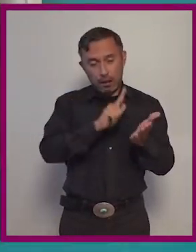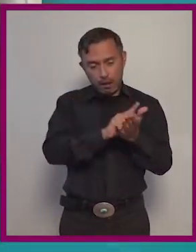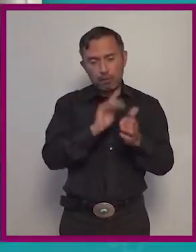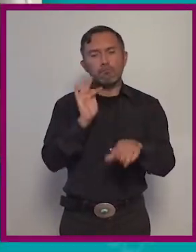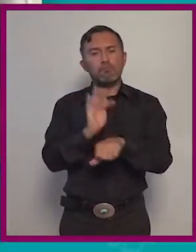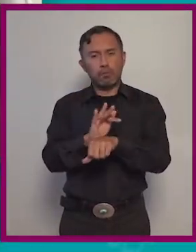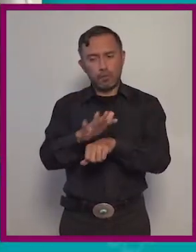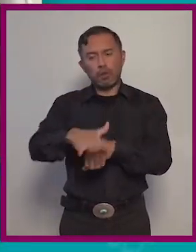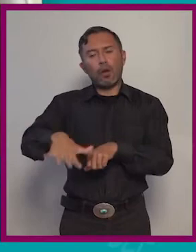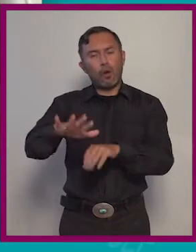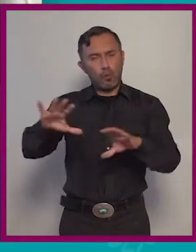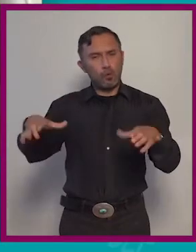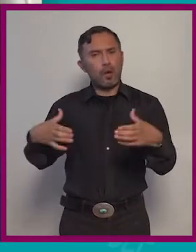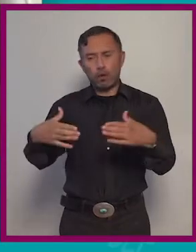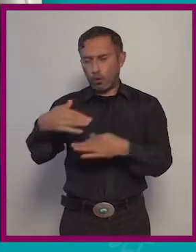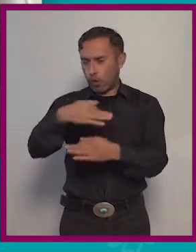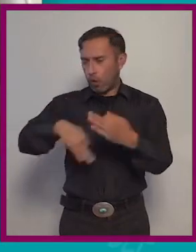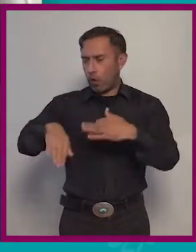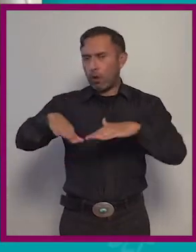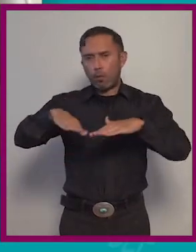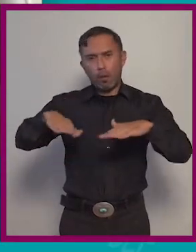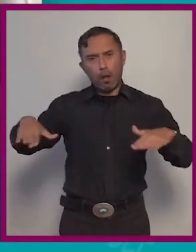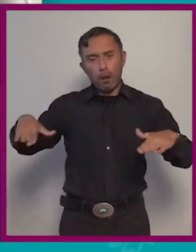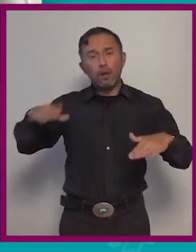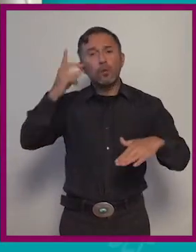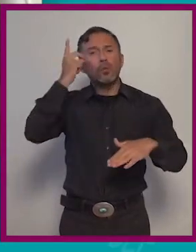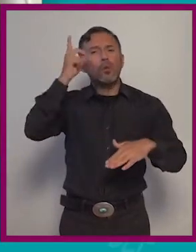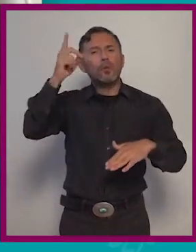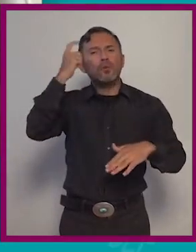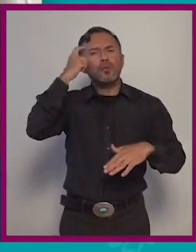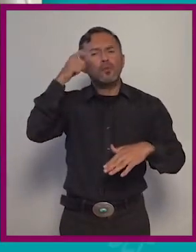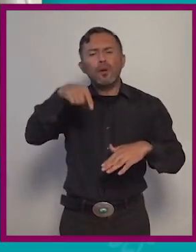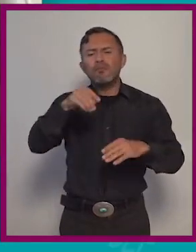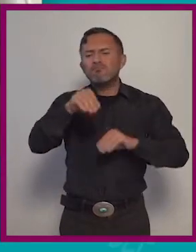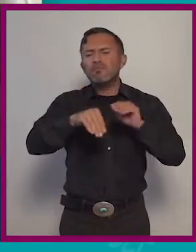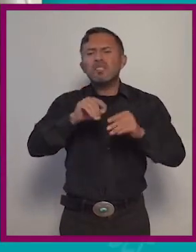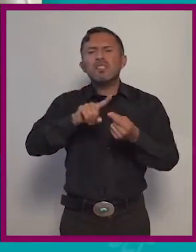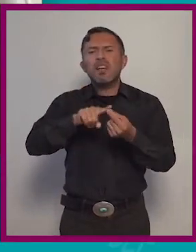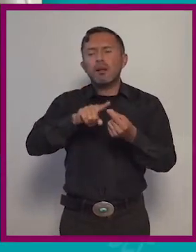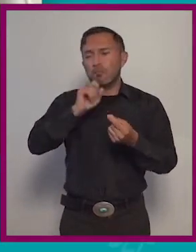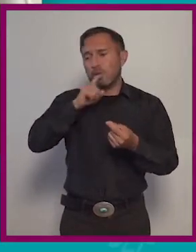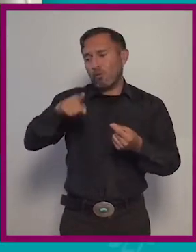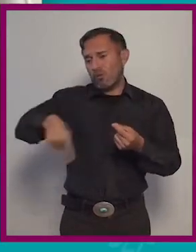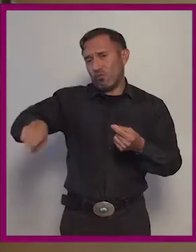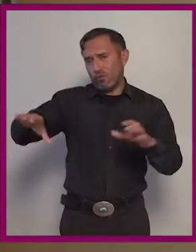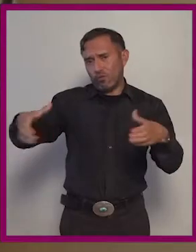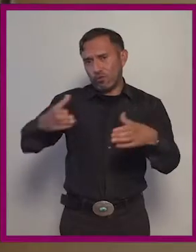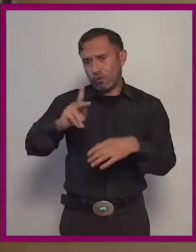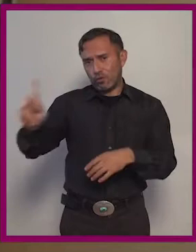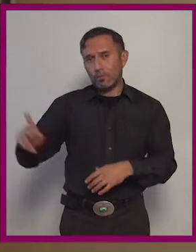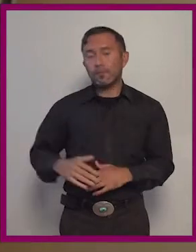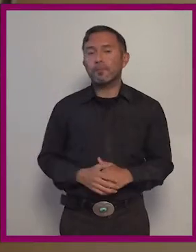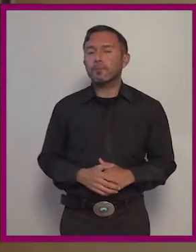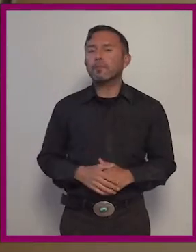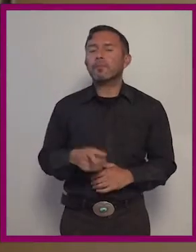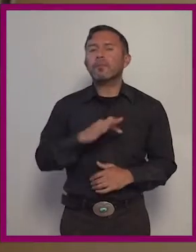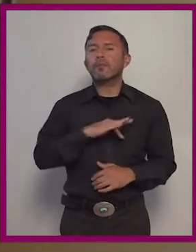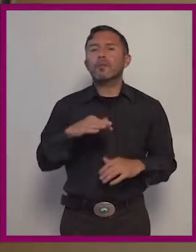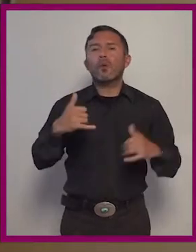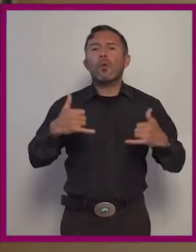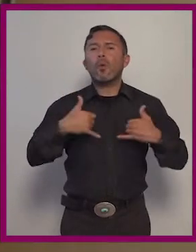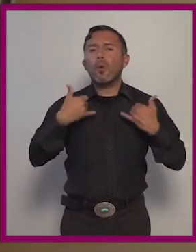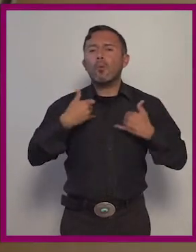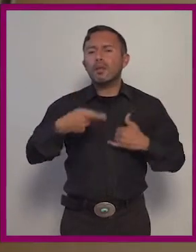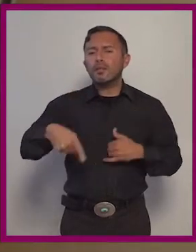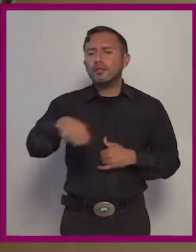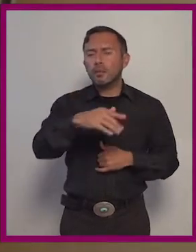digamos, el derecho a detentar la titularidad de esos saberes. ¿De qué manera pueden contribuir los jóvenes al